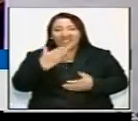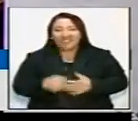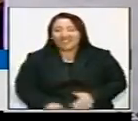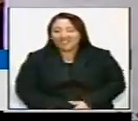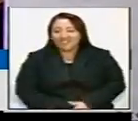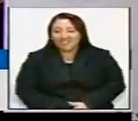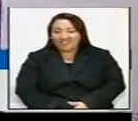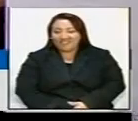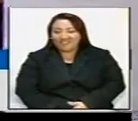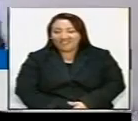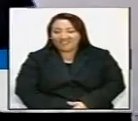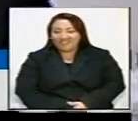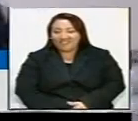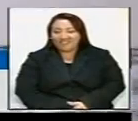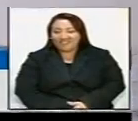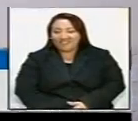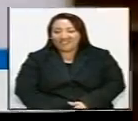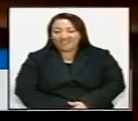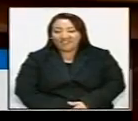gracias.